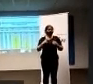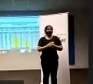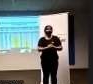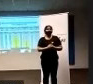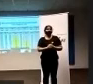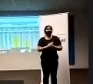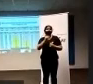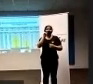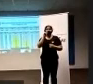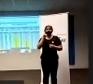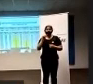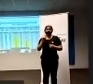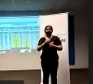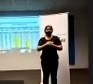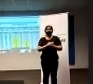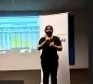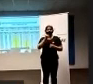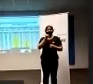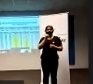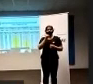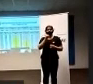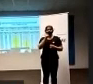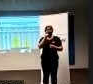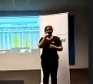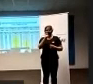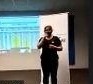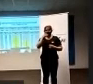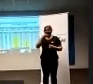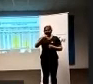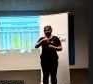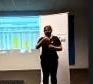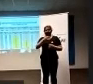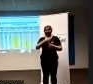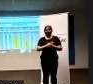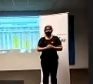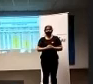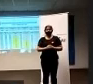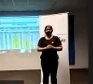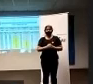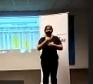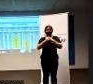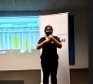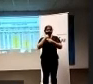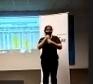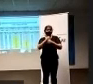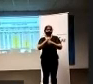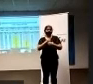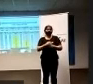65 y 69 y de 75 y 79 años de siguiente.